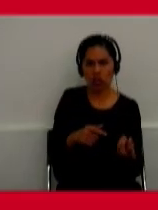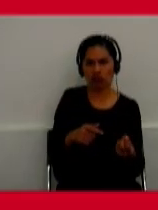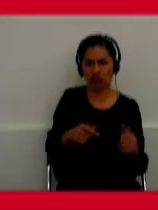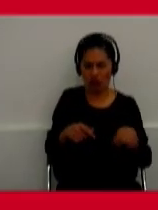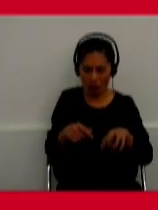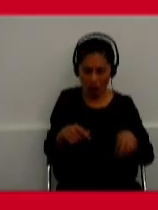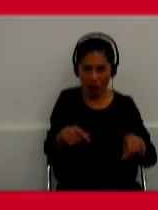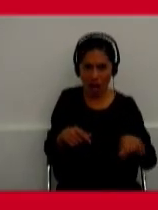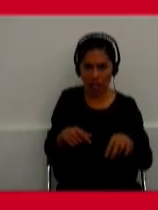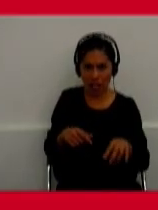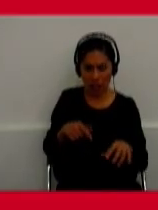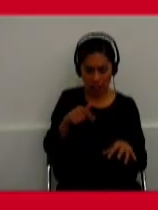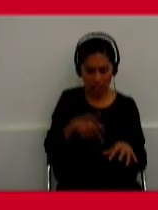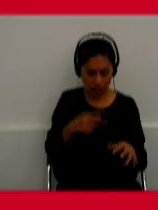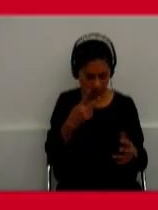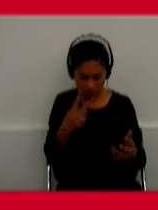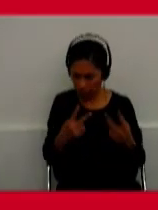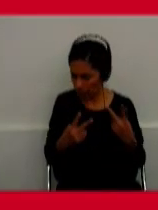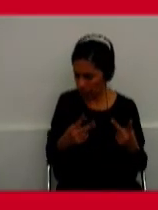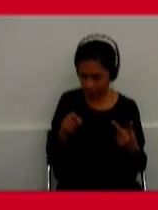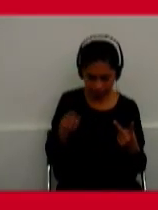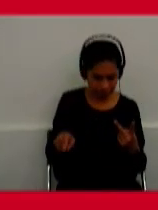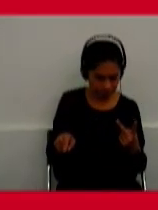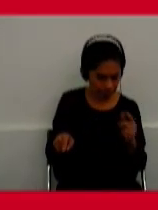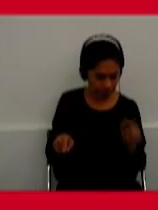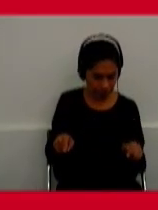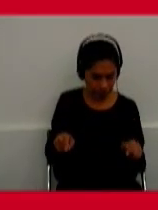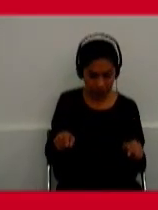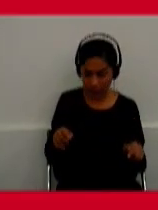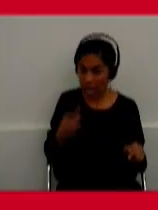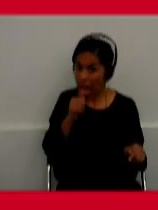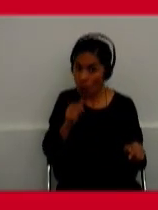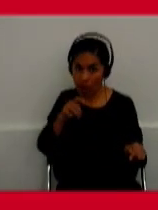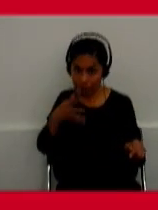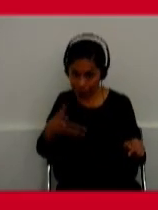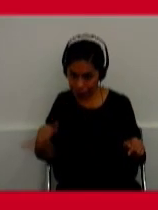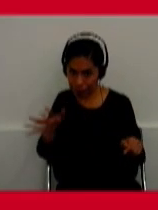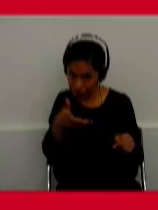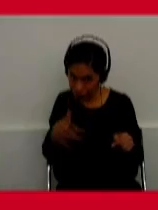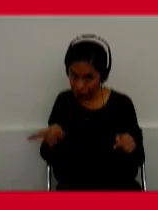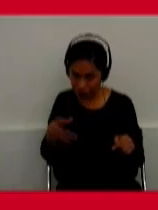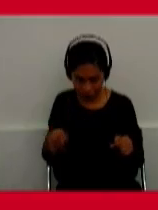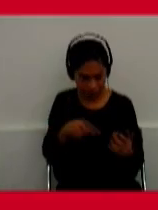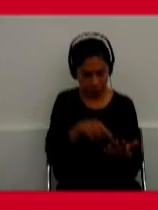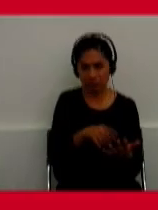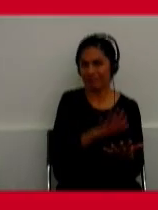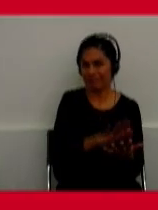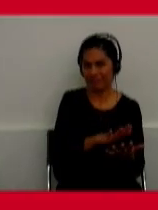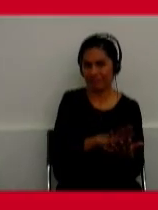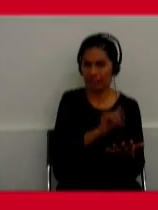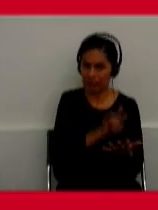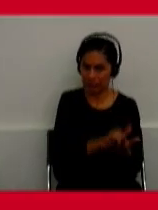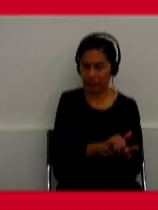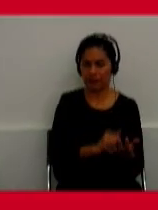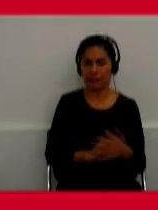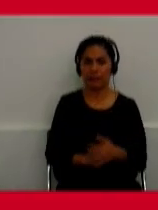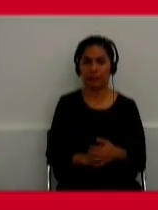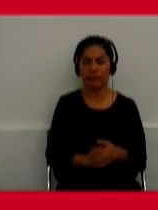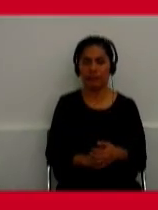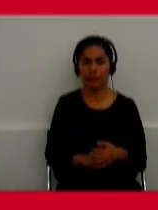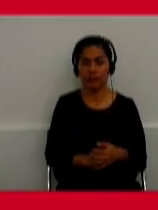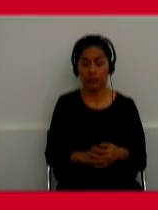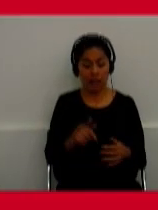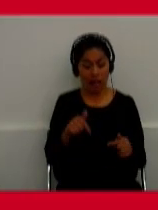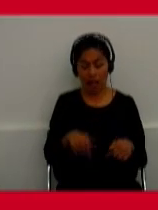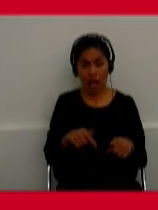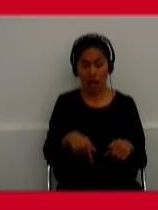que el sólido se identifique y el líquido salga, ¿no? Pero en este caso particular, como estamos